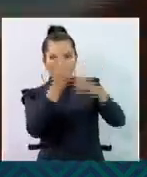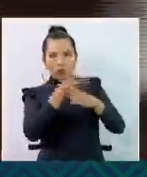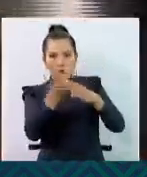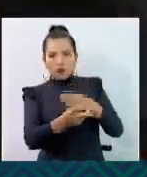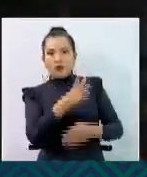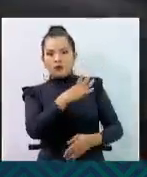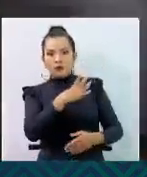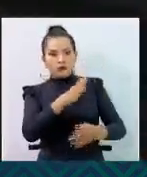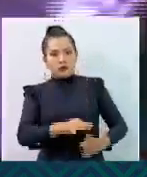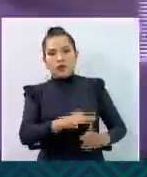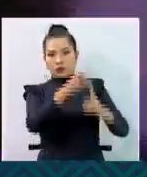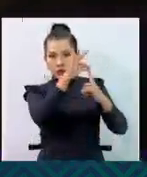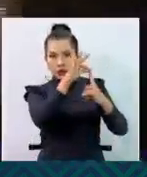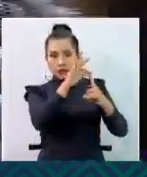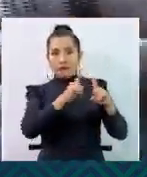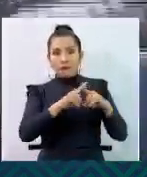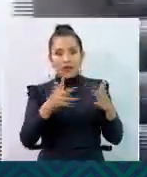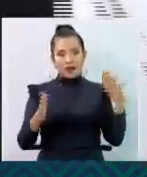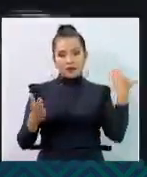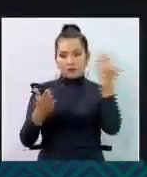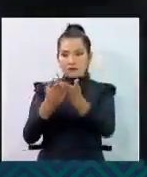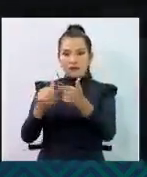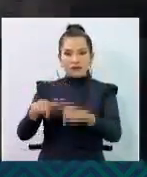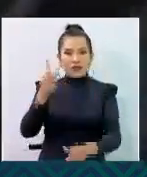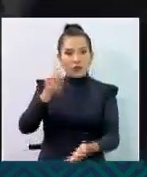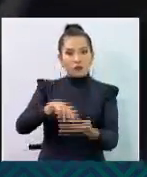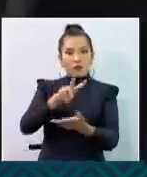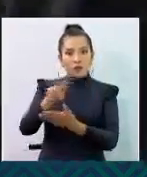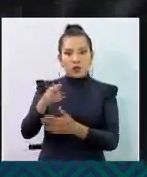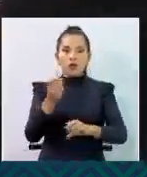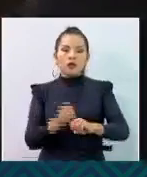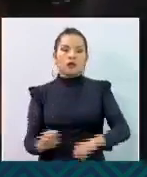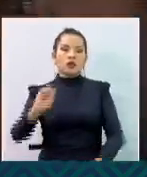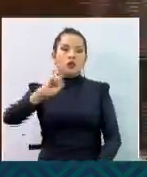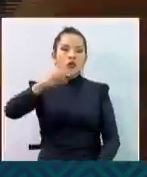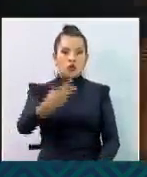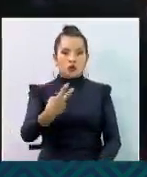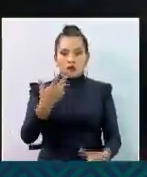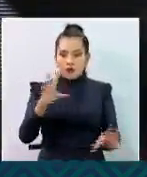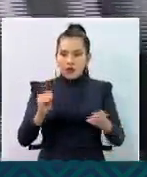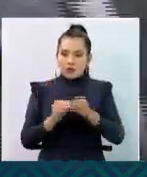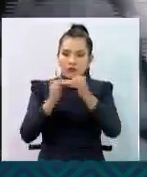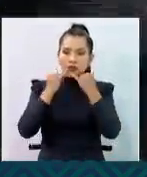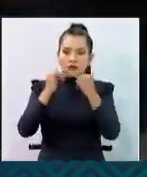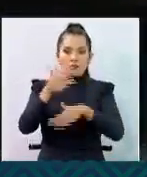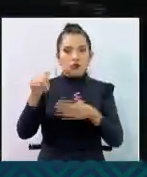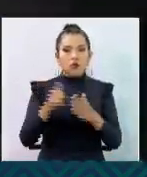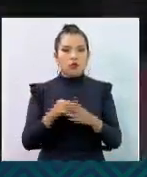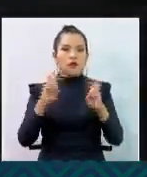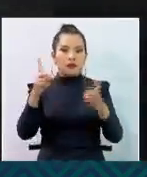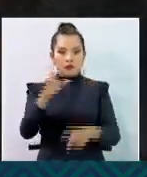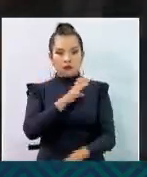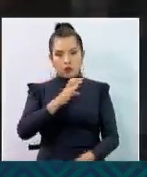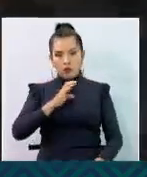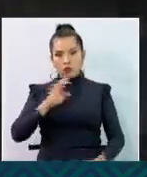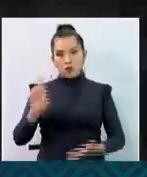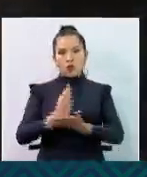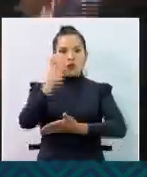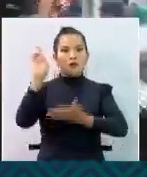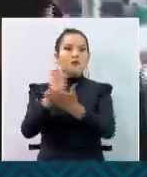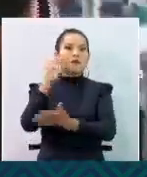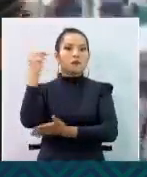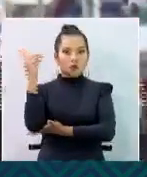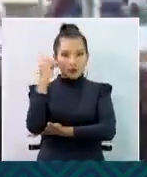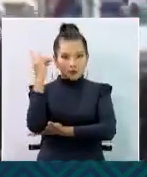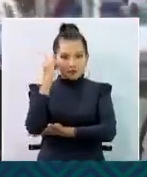o especializada. Ya para el 2022, esta cifra se duplicó de acuerdo a datos del Comité Ejecutivo de la Universidad Boliviana. Otro